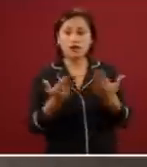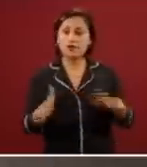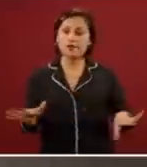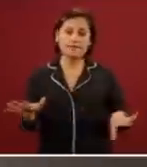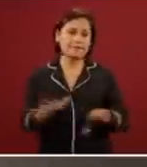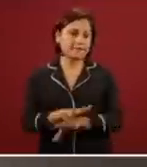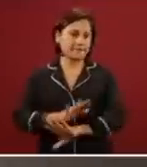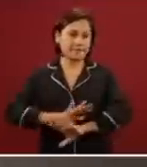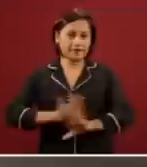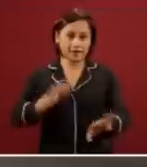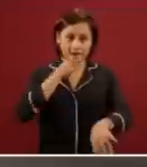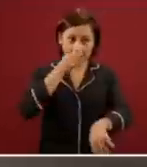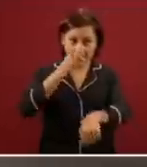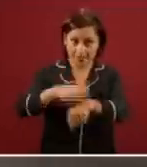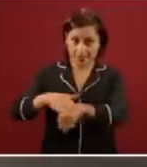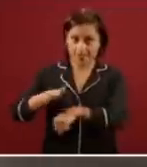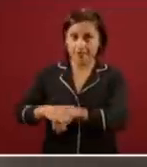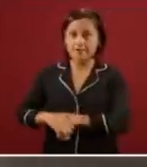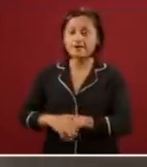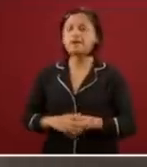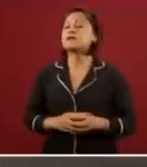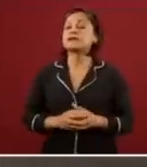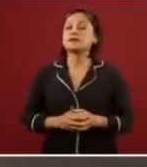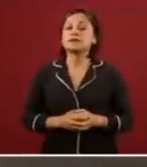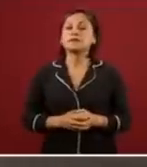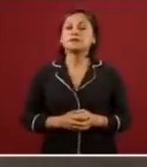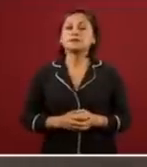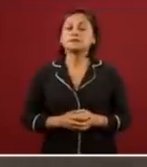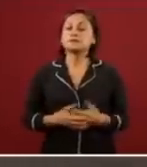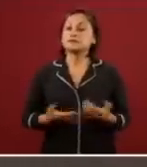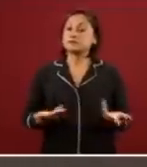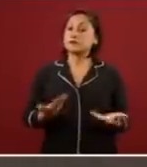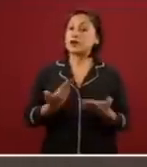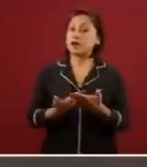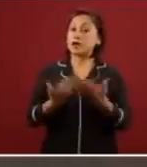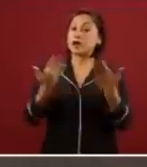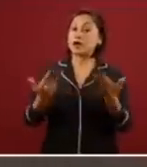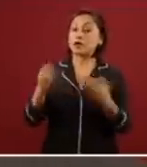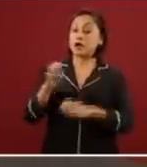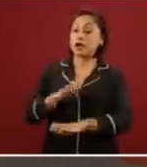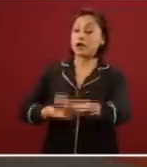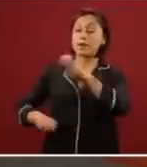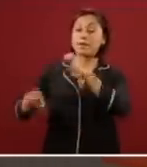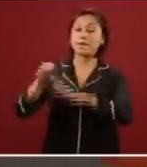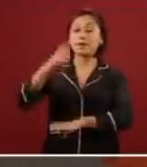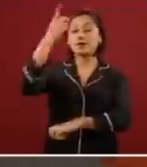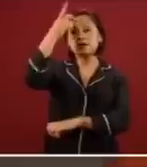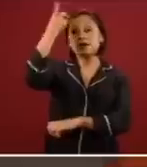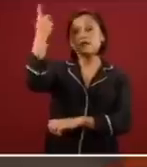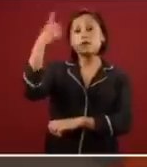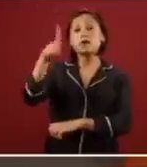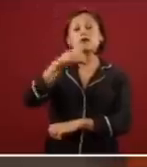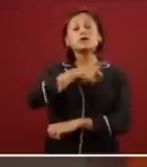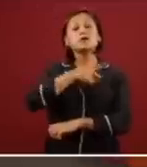Entonces, es que el empresario tenga dimensión social, que